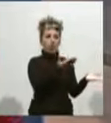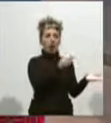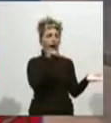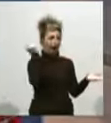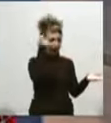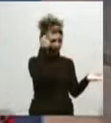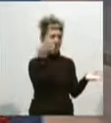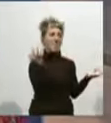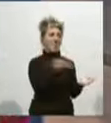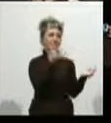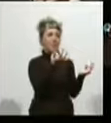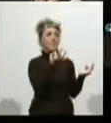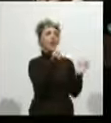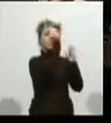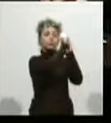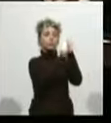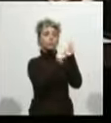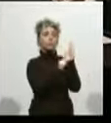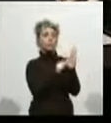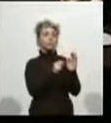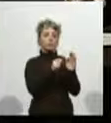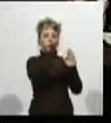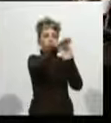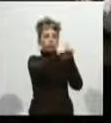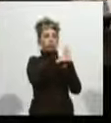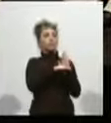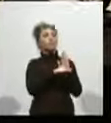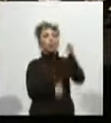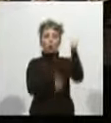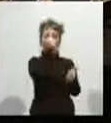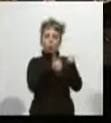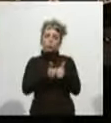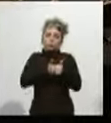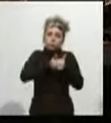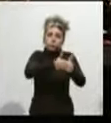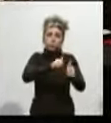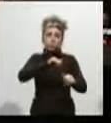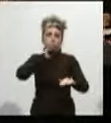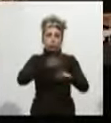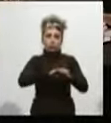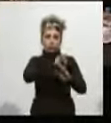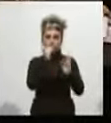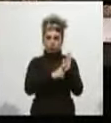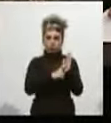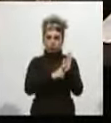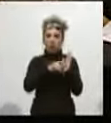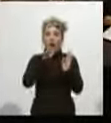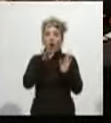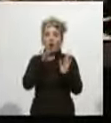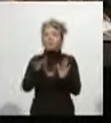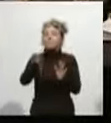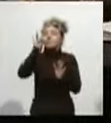que puntúen según las bases del propio certamen. Y ya saben que esta noche vamos a encontrar al drag de este carnaval, el auténtico,